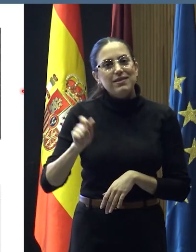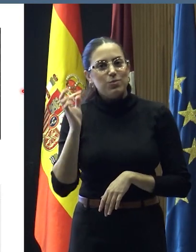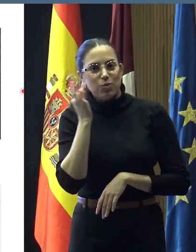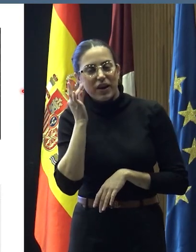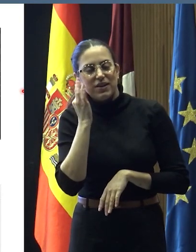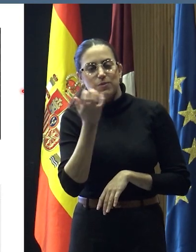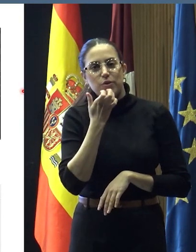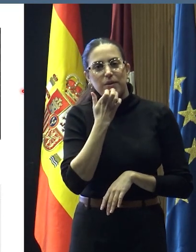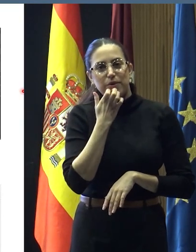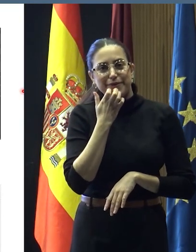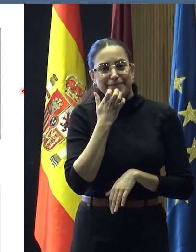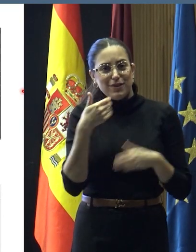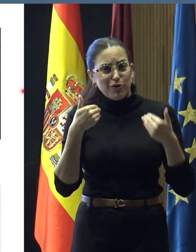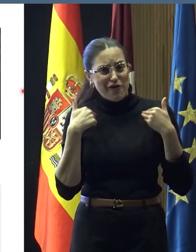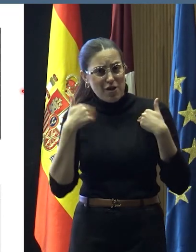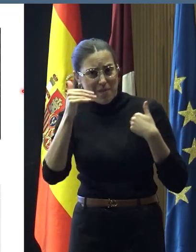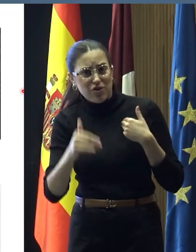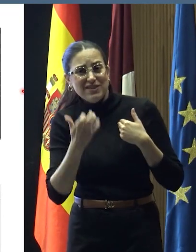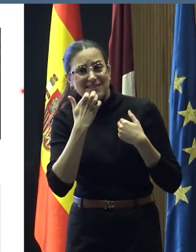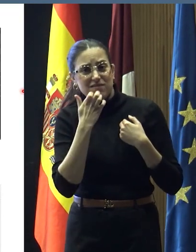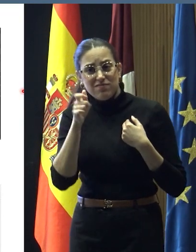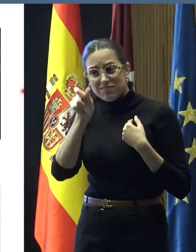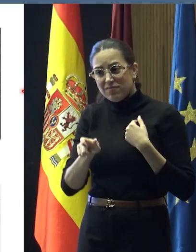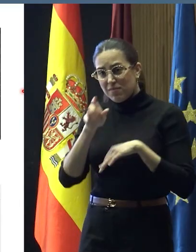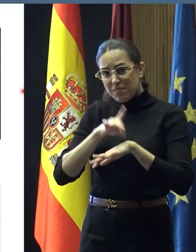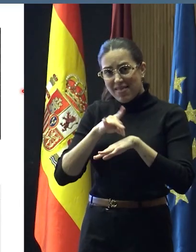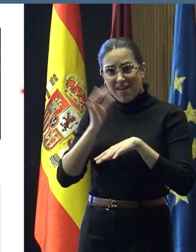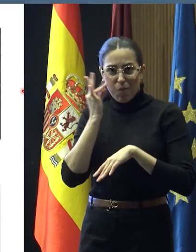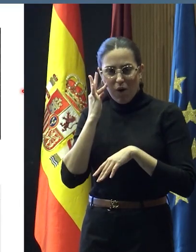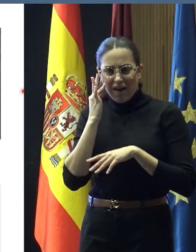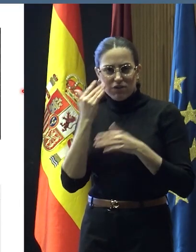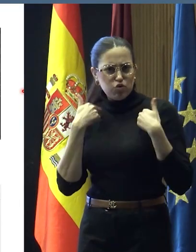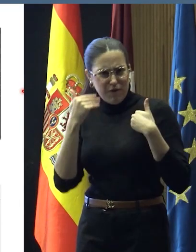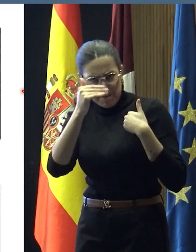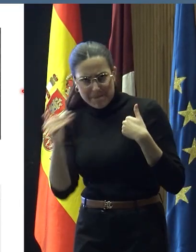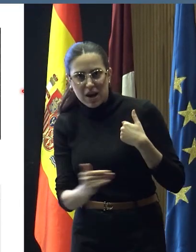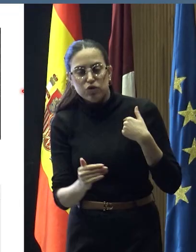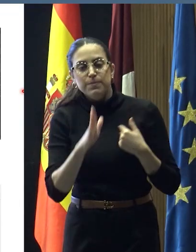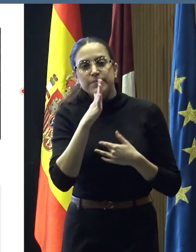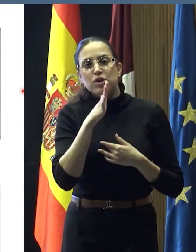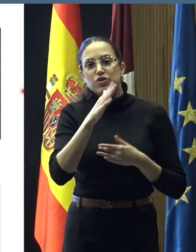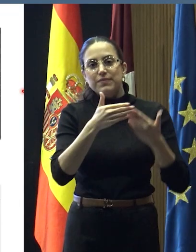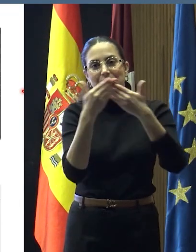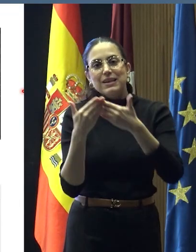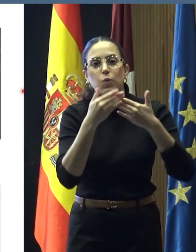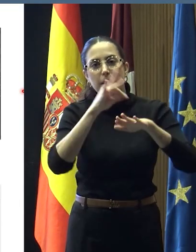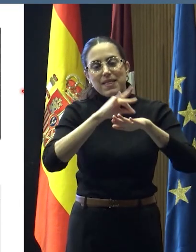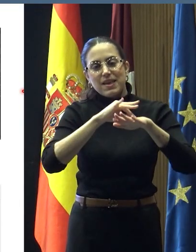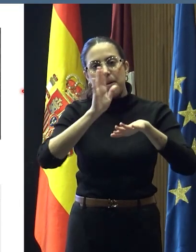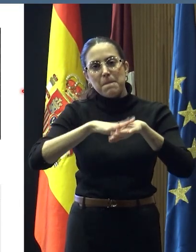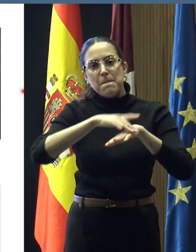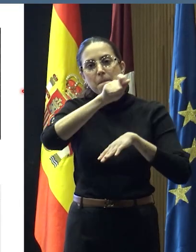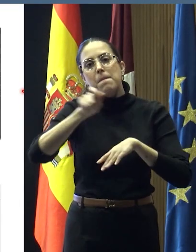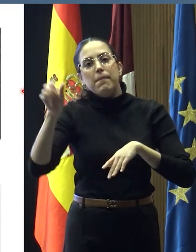hubieran sufrido menos si hubieran sido tratadas por una mujer. Y fundó la Escuela de Medicina para Mujeres